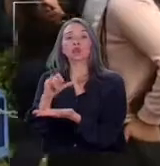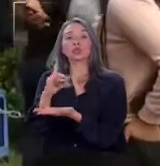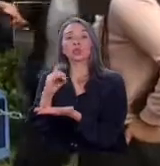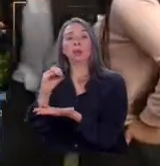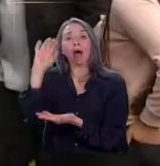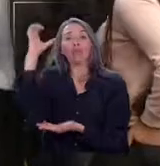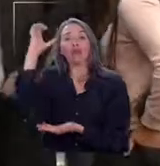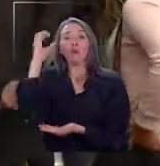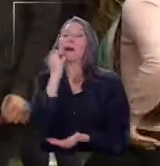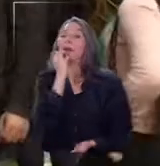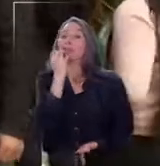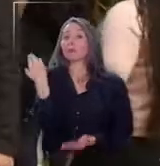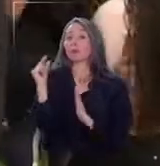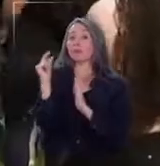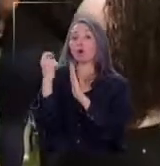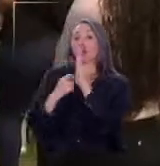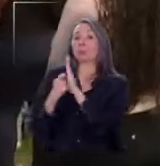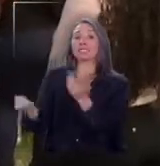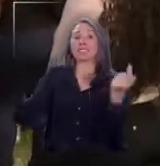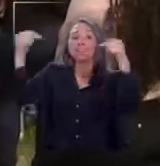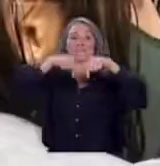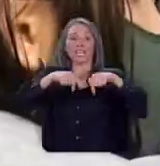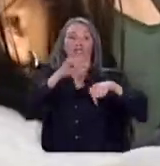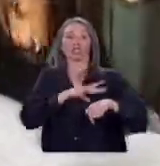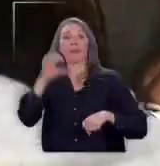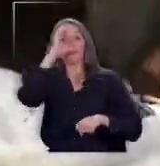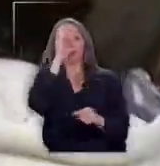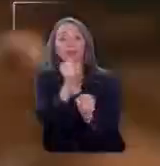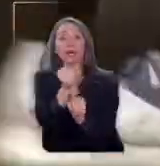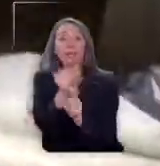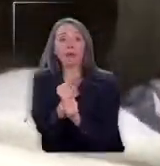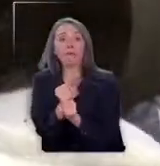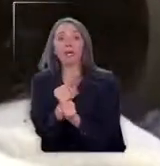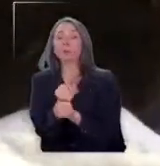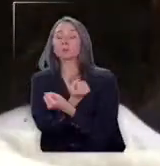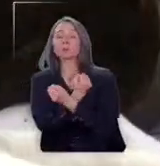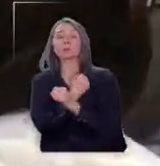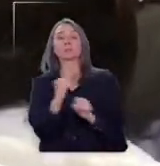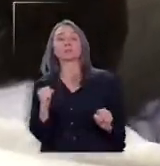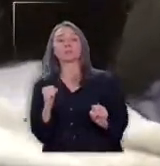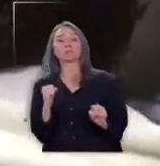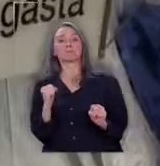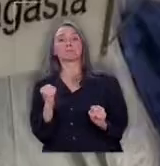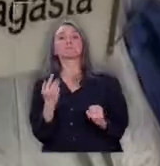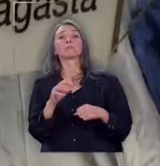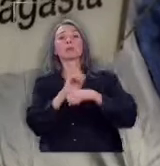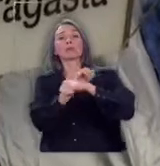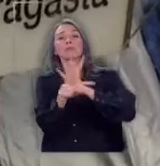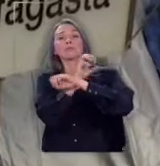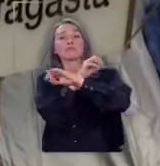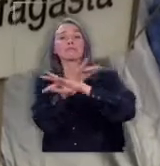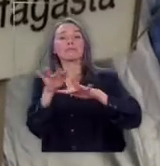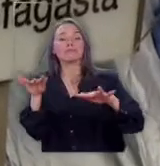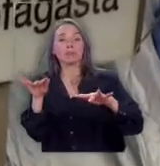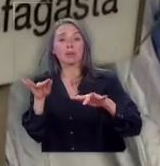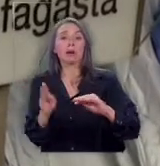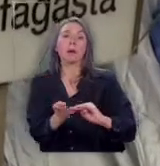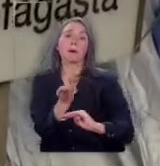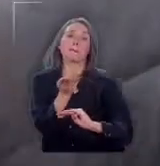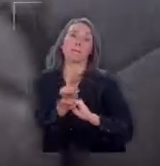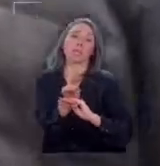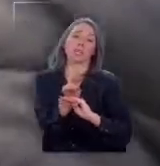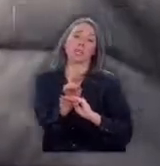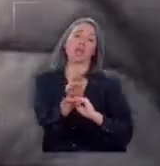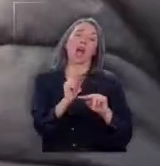llegaron hace tan solo un par de meses en busca de trabajo lo que se vio truncado producto de la emergencia sanitaria piden un